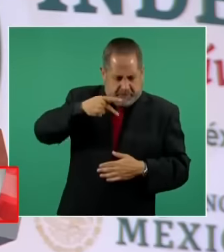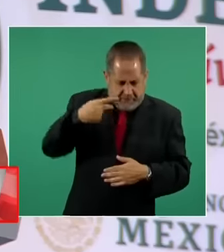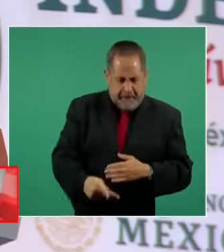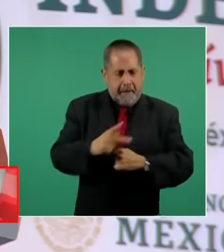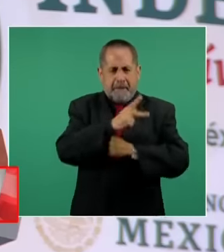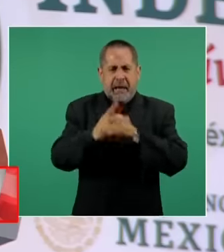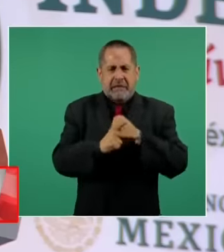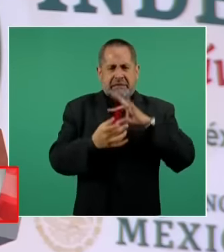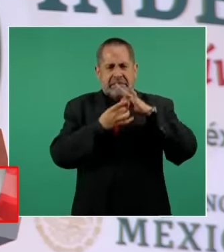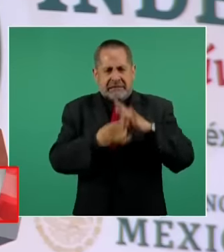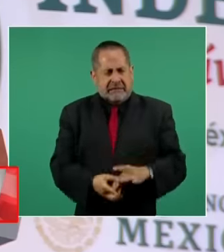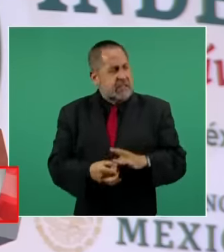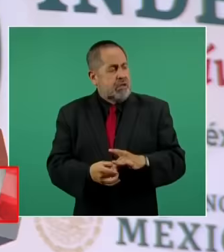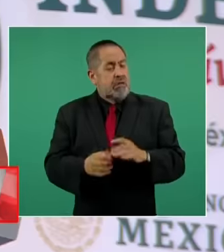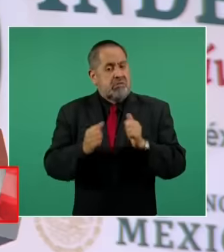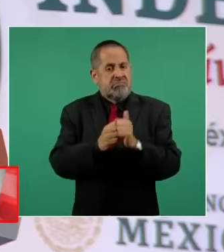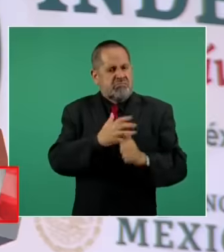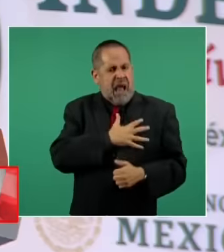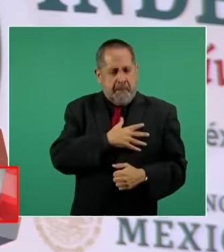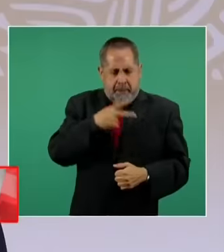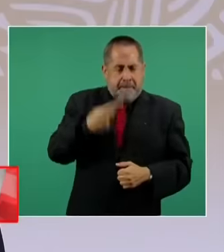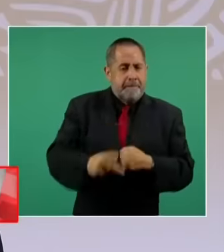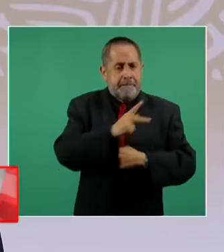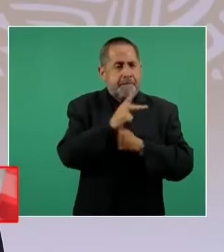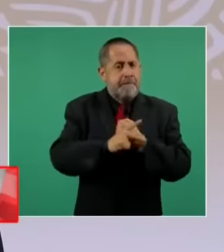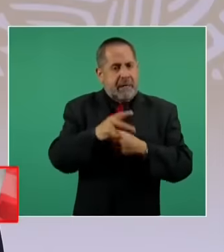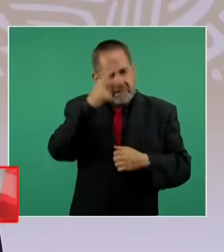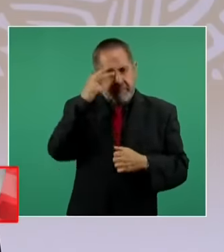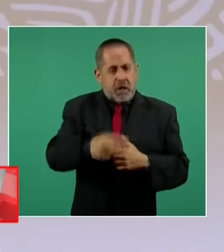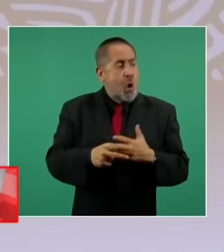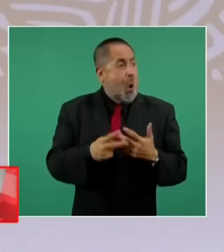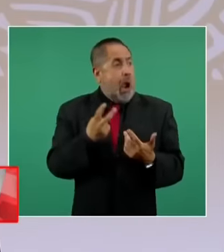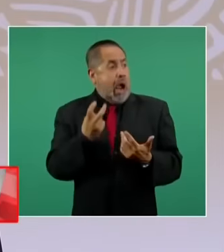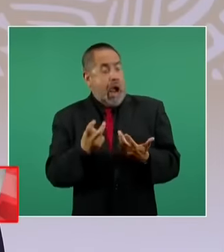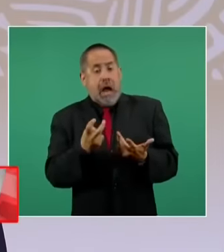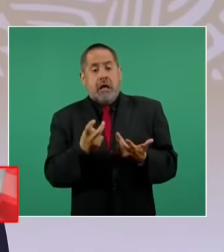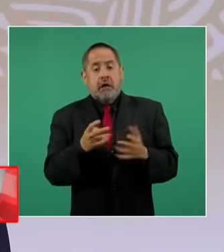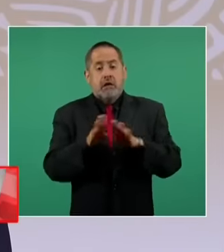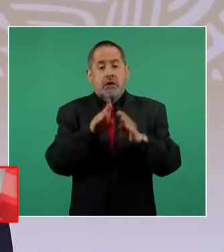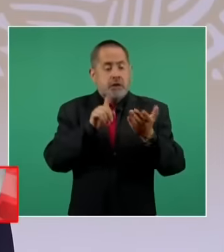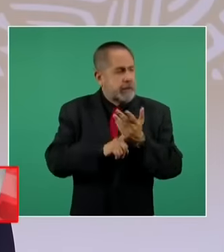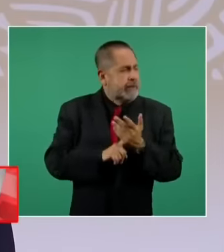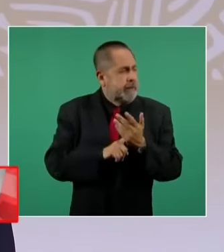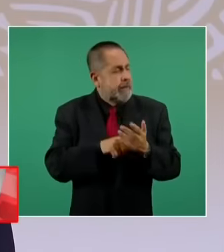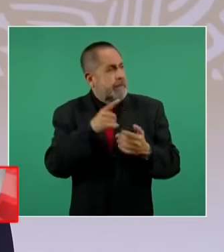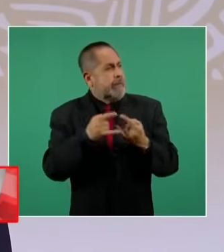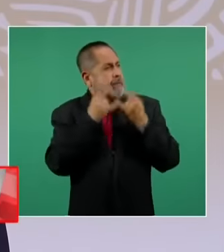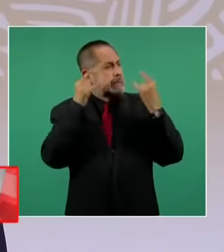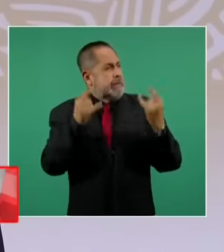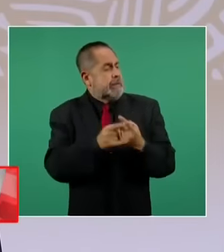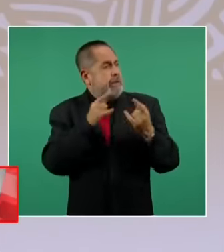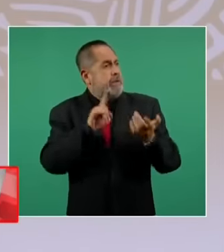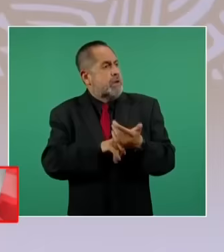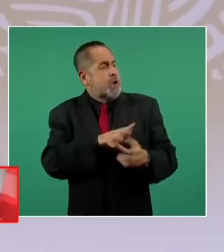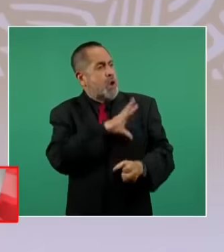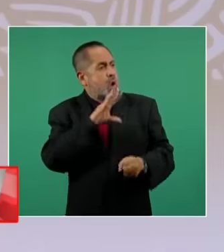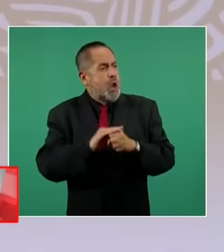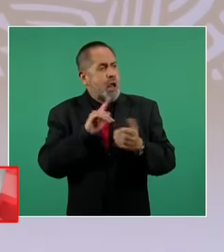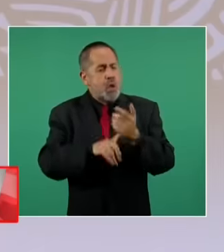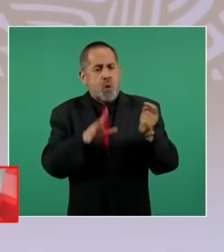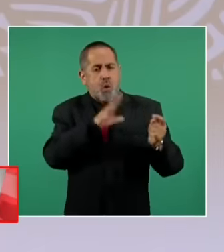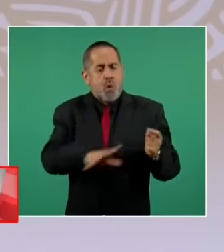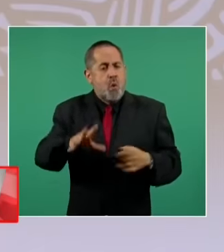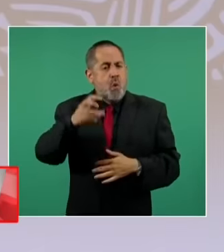por la obra doble de la magnífica naturaleza y el dejo brillante de la leyenda y la epopeya se juntan en su rara